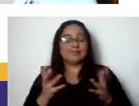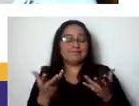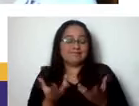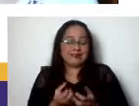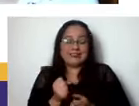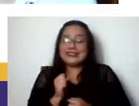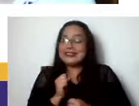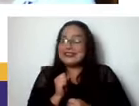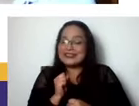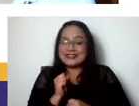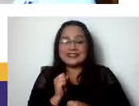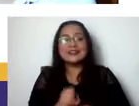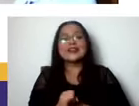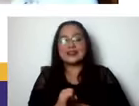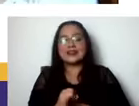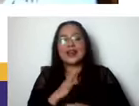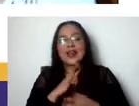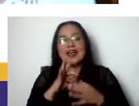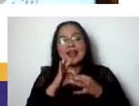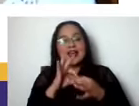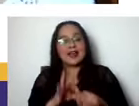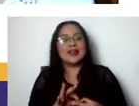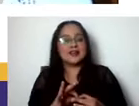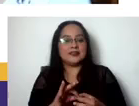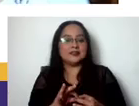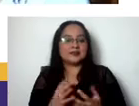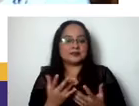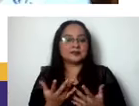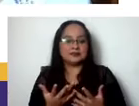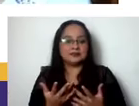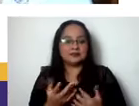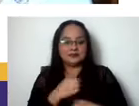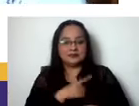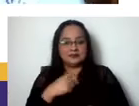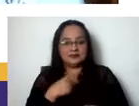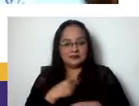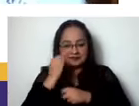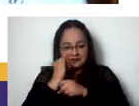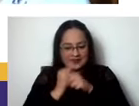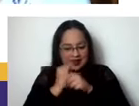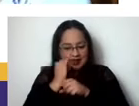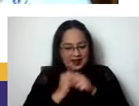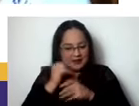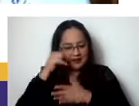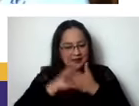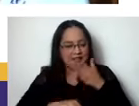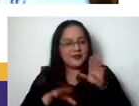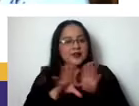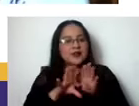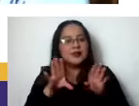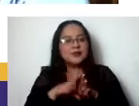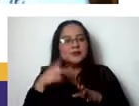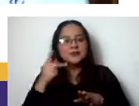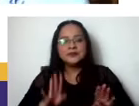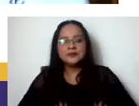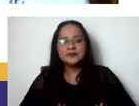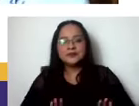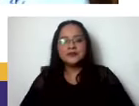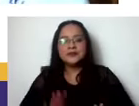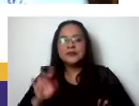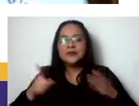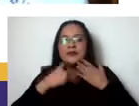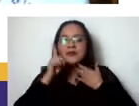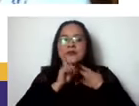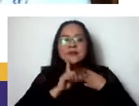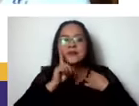sí están relacionados, y yo diría que sí, habría que hacer un estudio ahí o algo, pero yo diría que sí